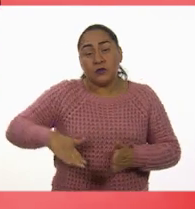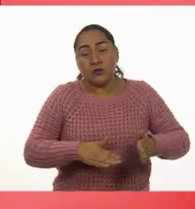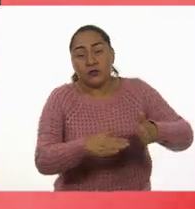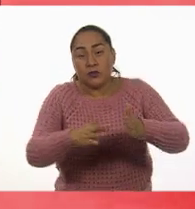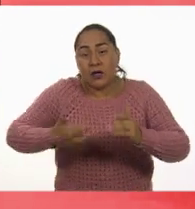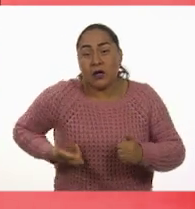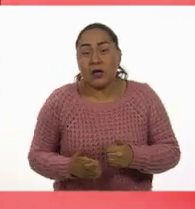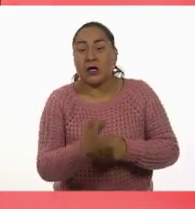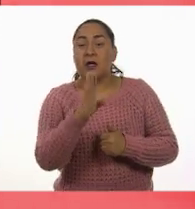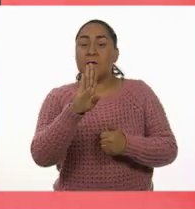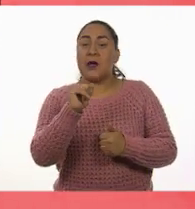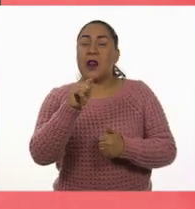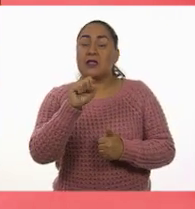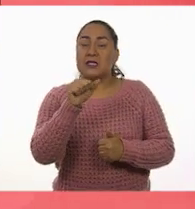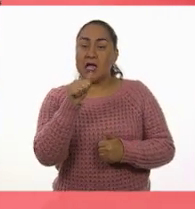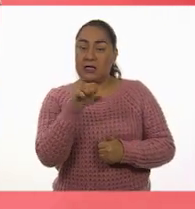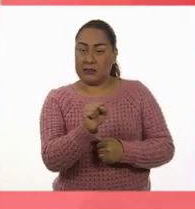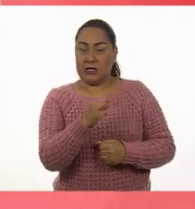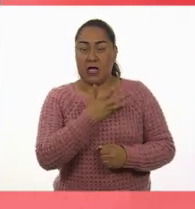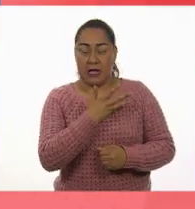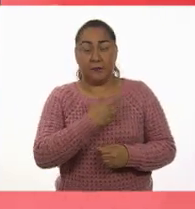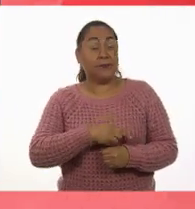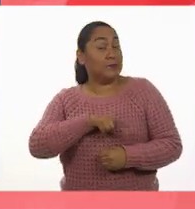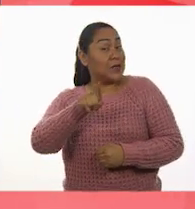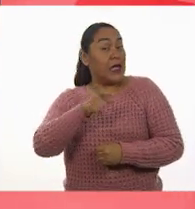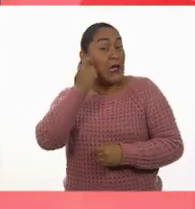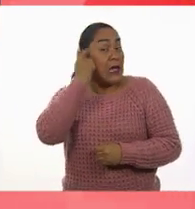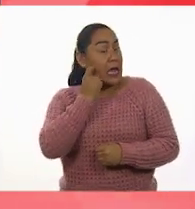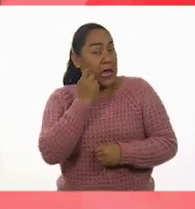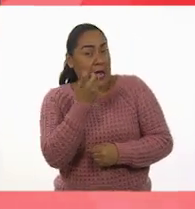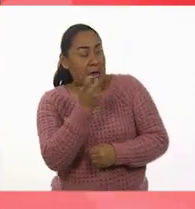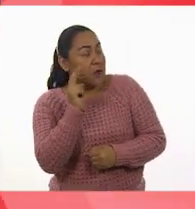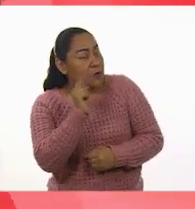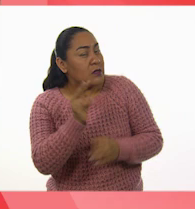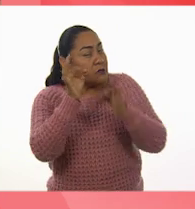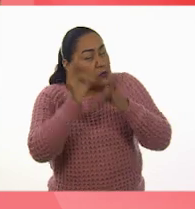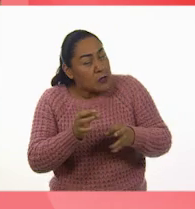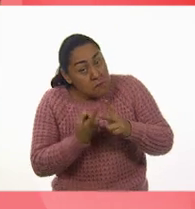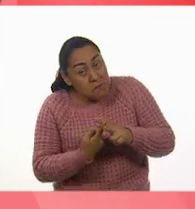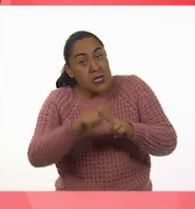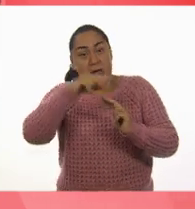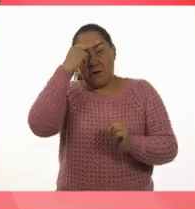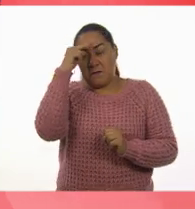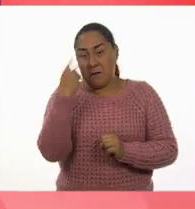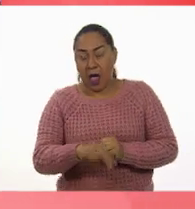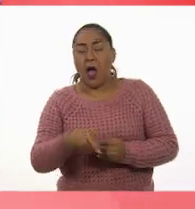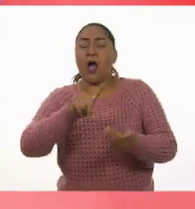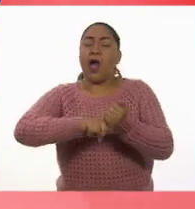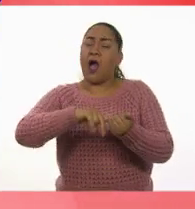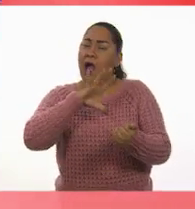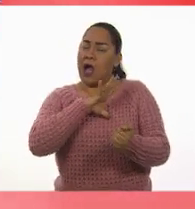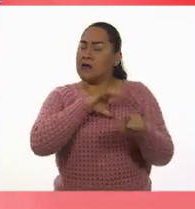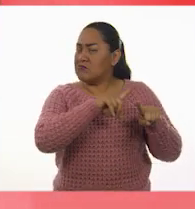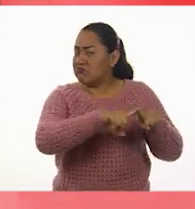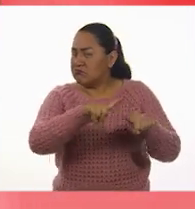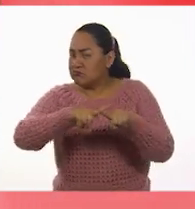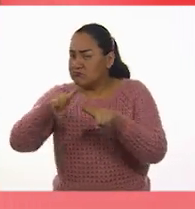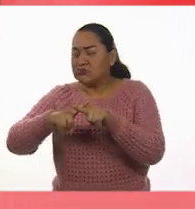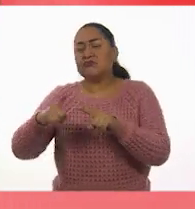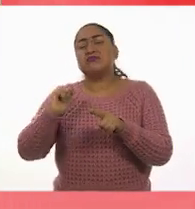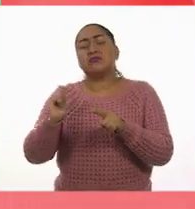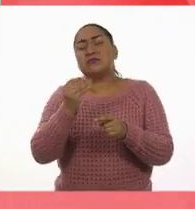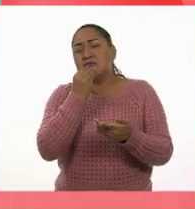del río Balsas. Guerrero es considerado el origen de México. Posee una gran variedad de encuentros y